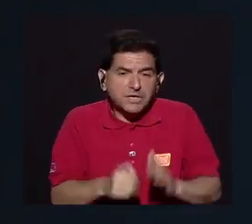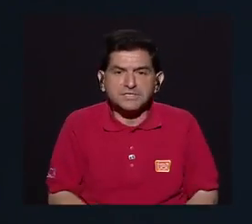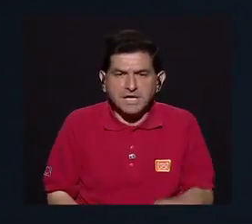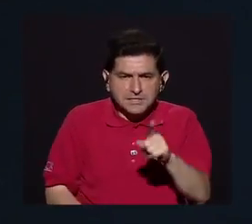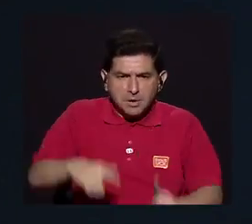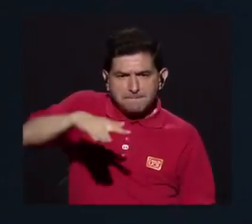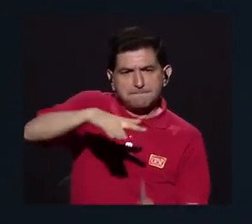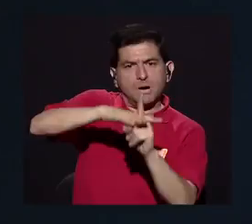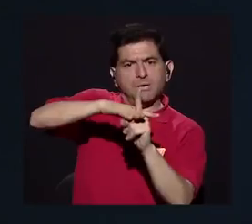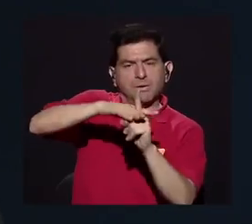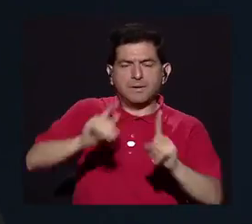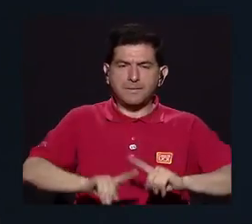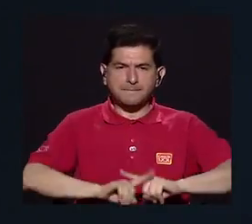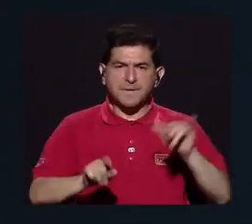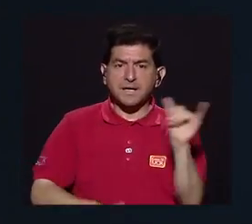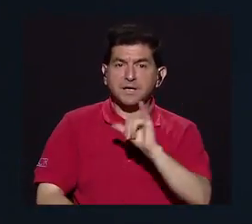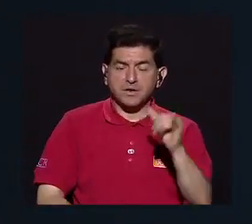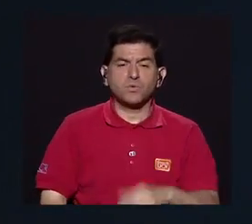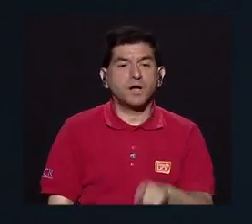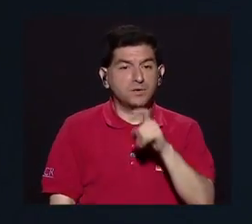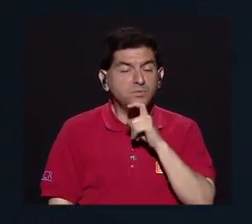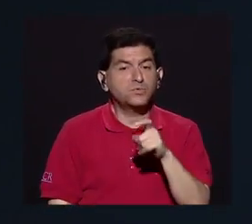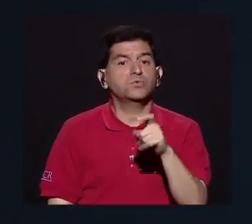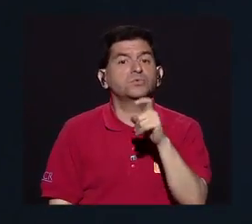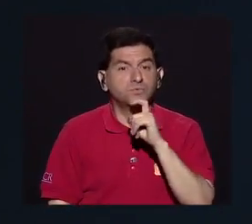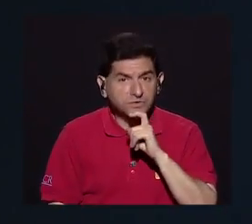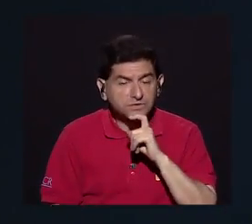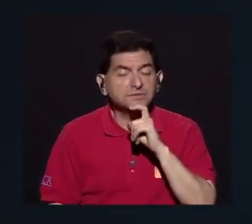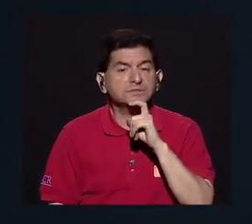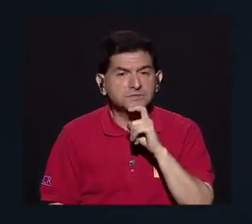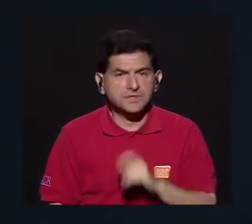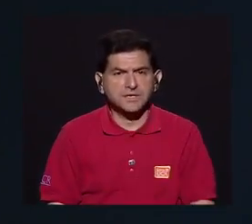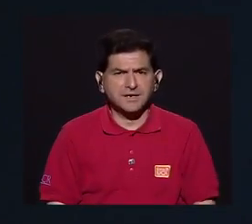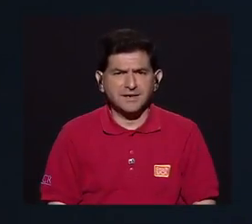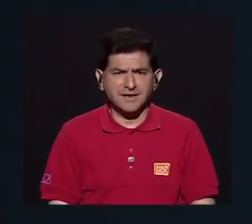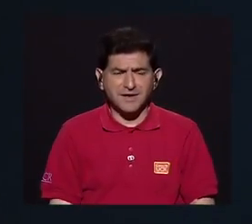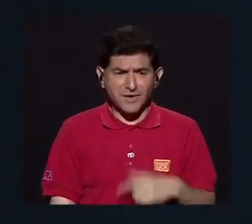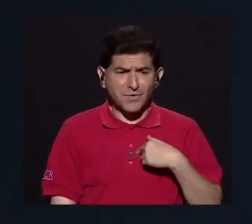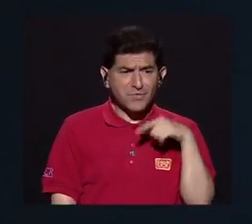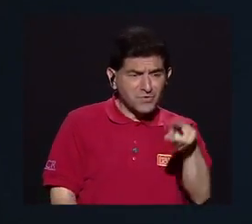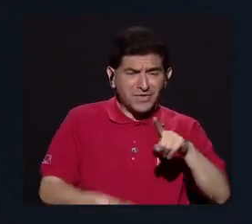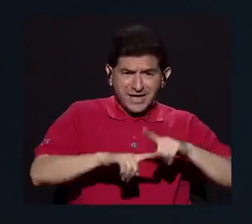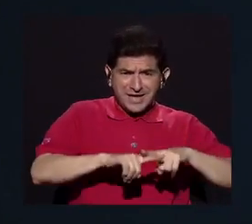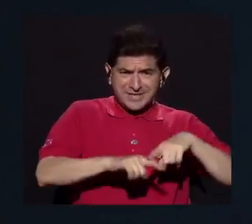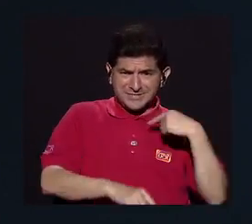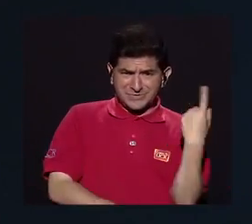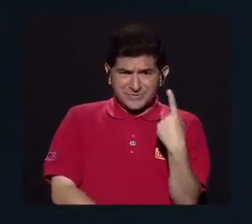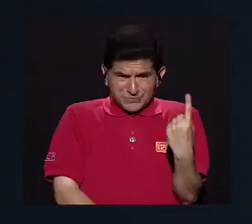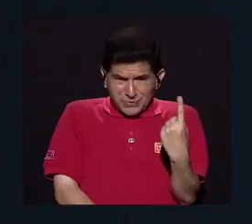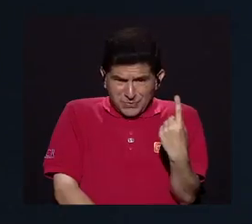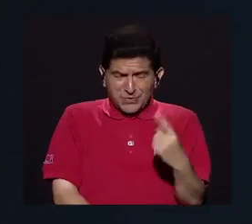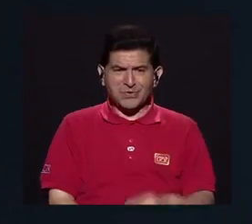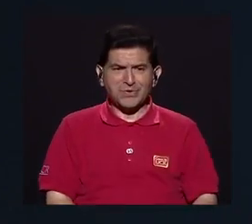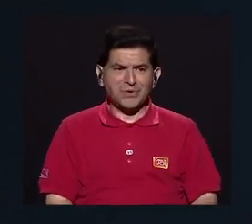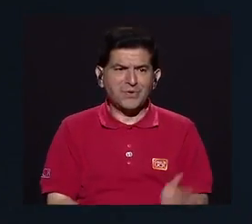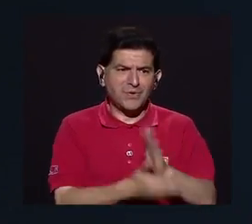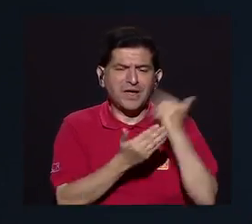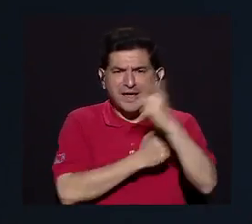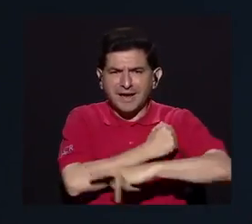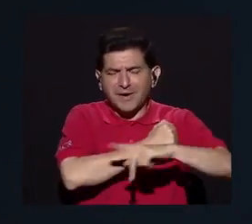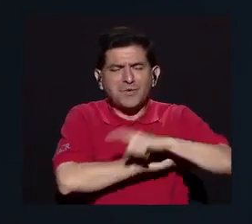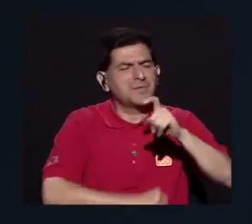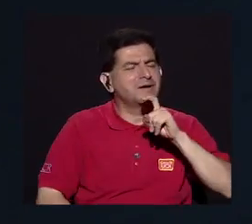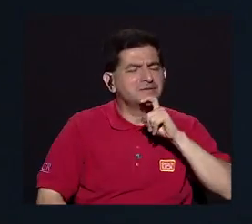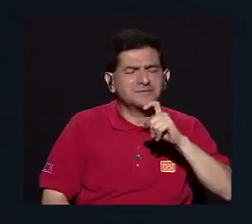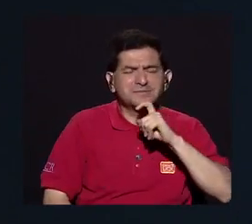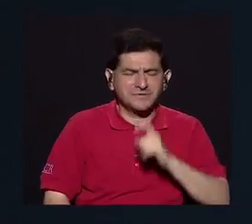una bomba. Pero también es difícil porque vivir nada más de eso en ciertos países es